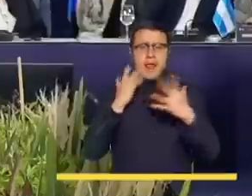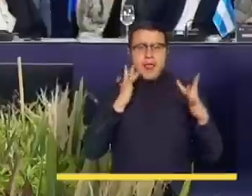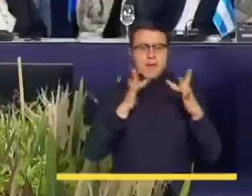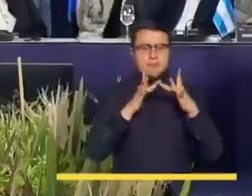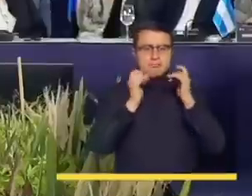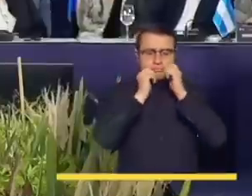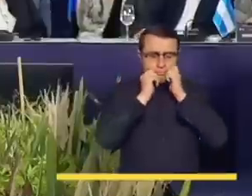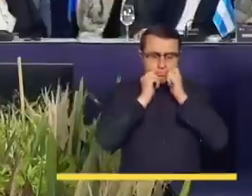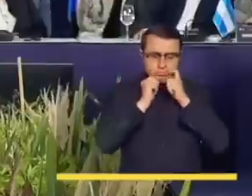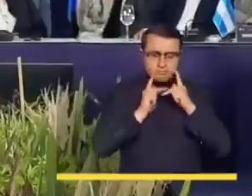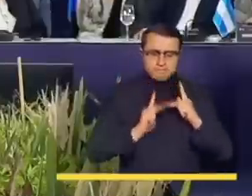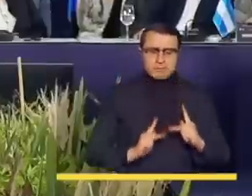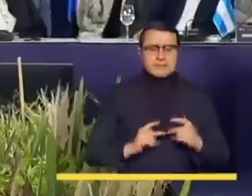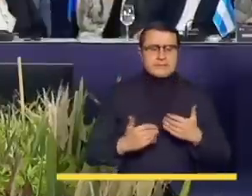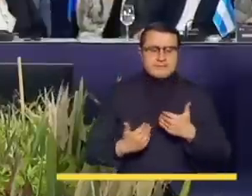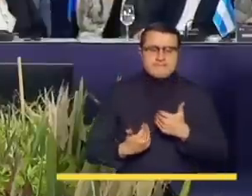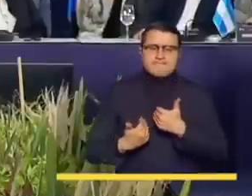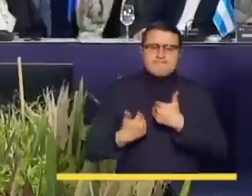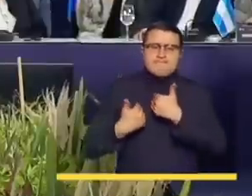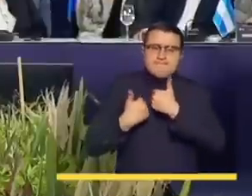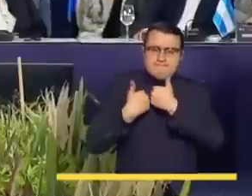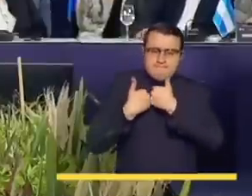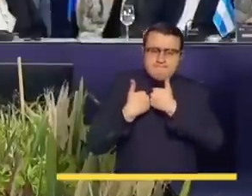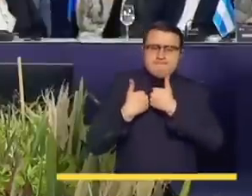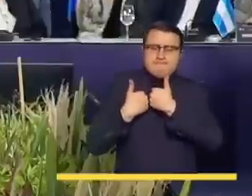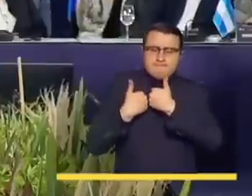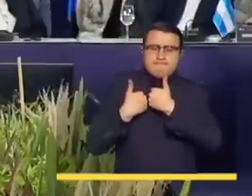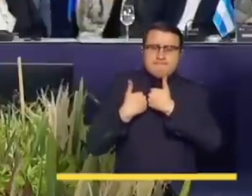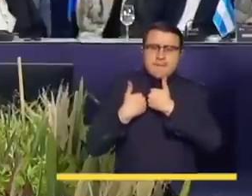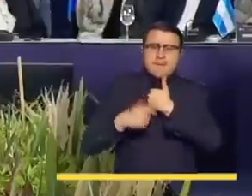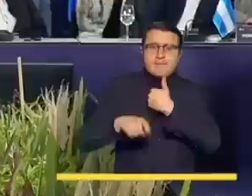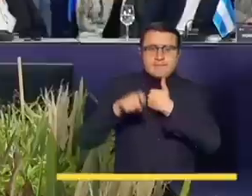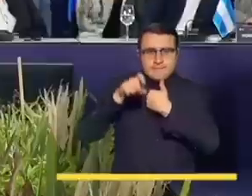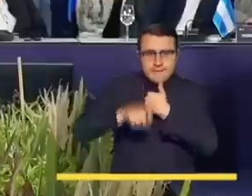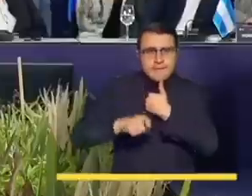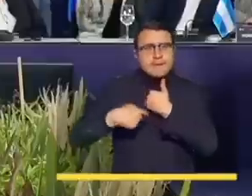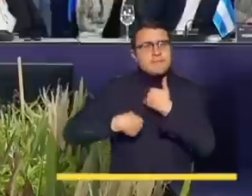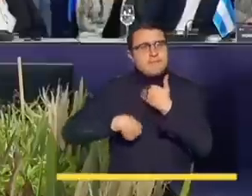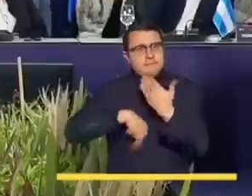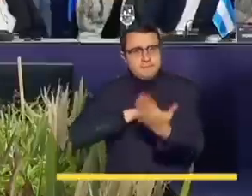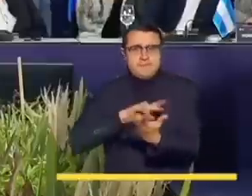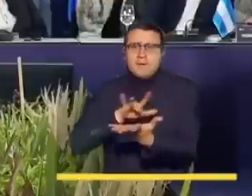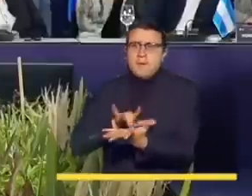humanismo debemos de participar